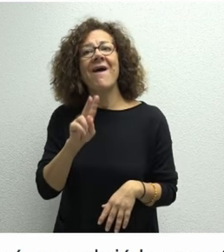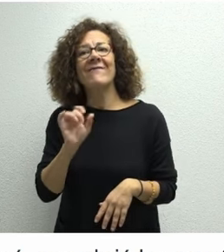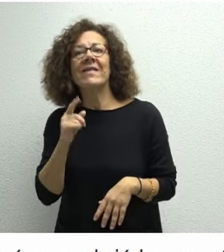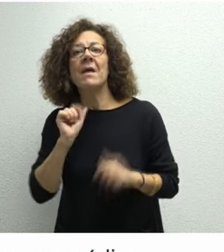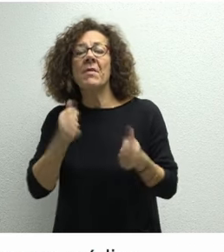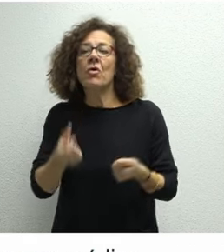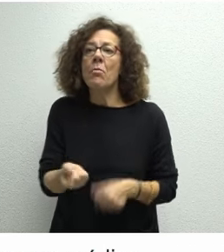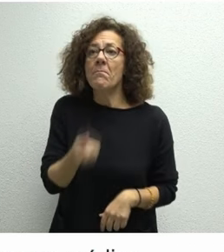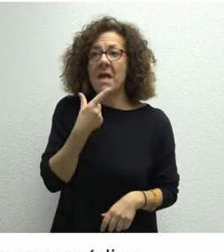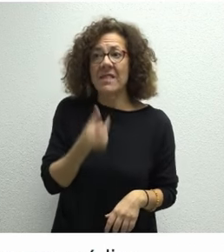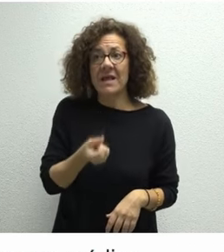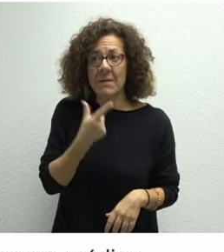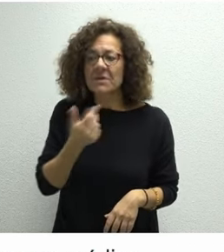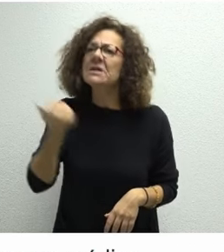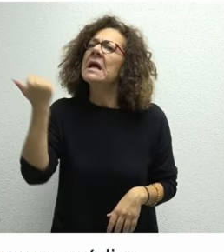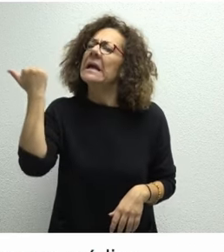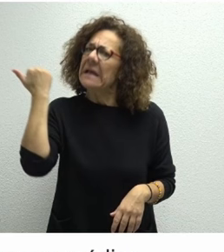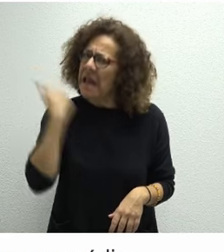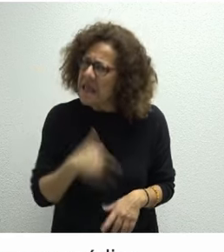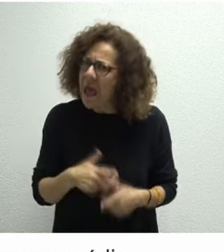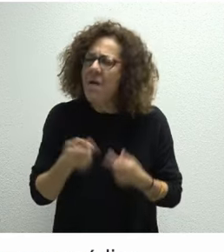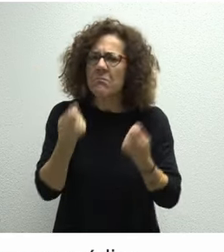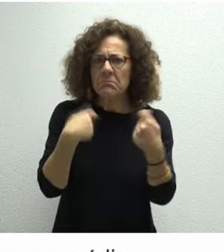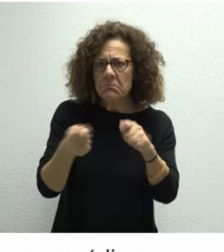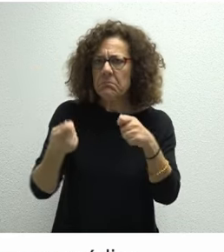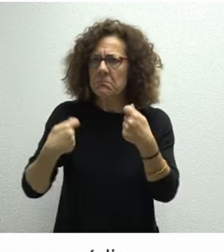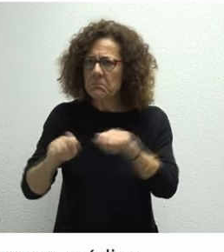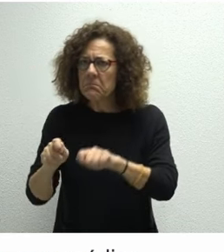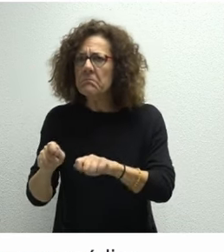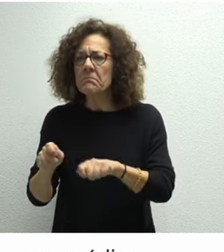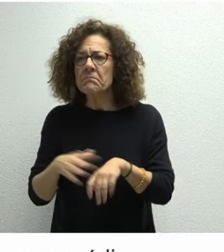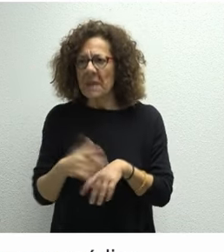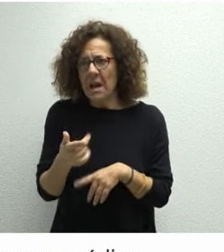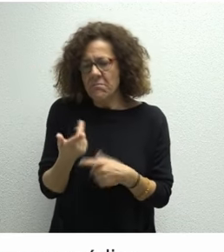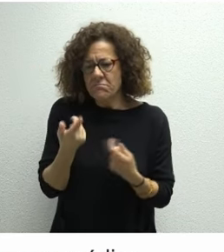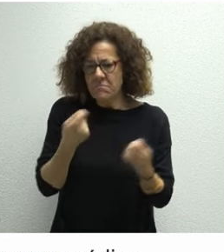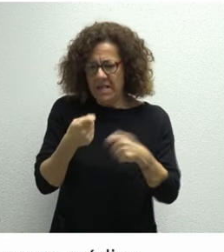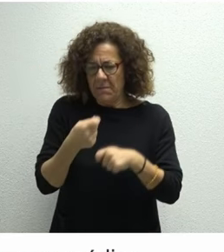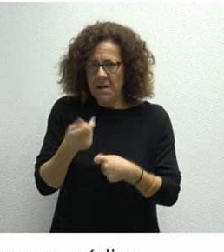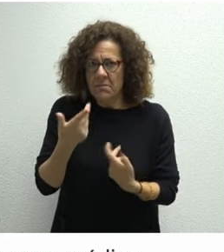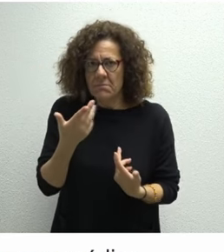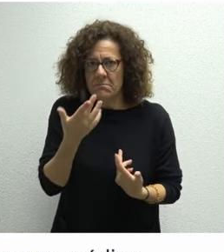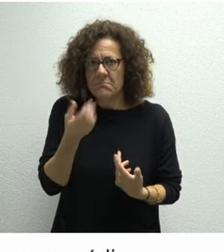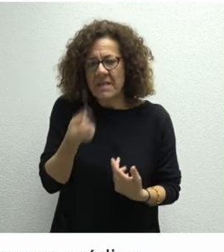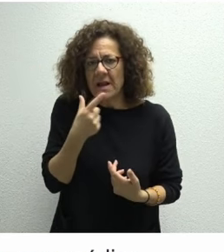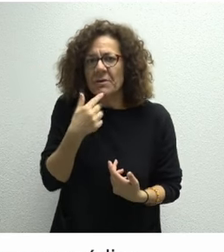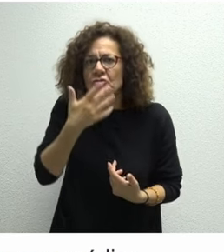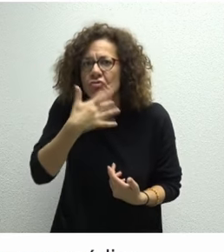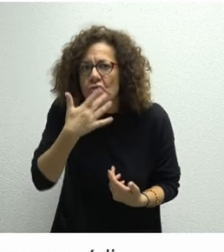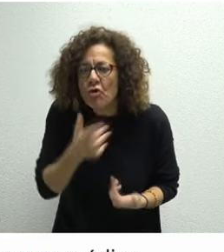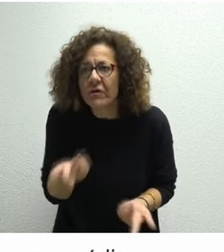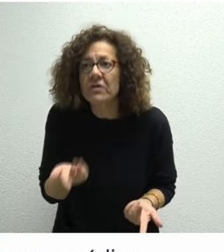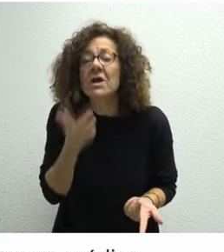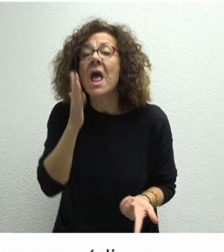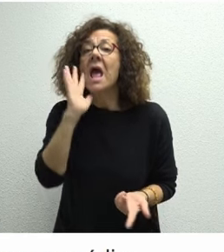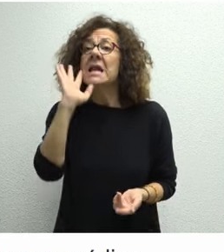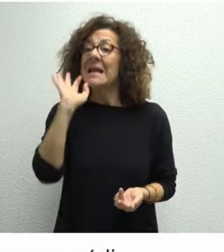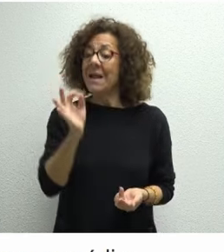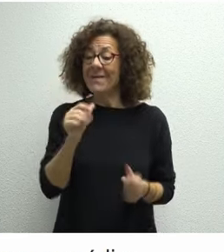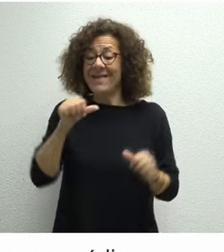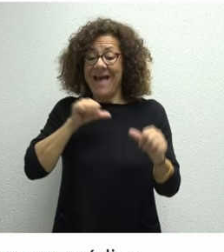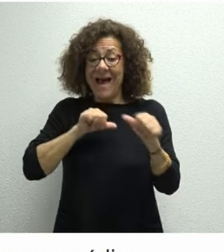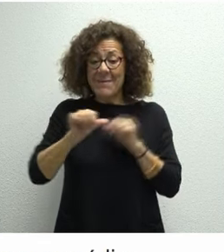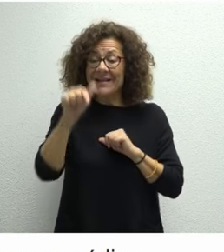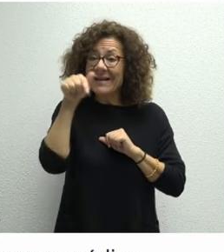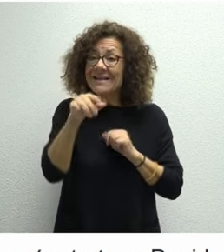medicamentos que ya estaban en el mercado que eran y realmente a partir de